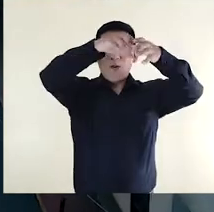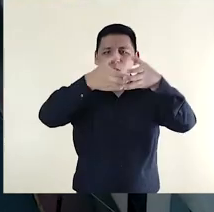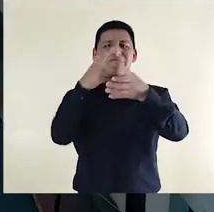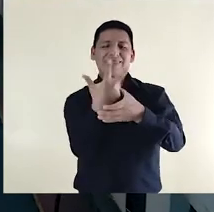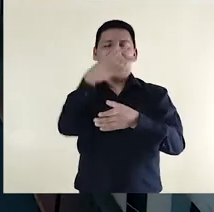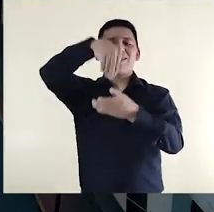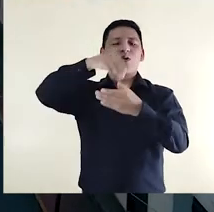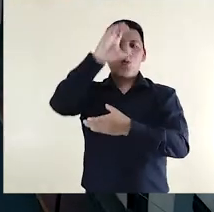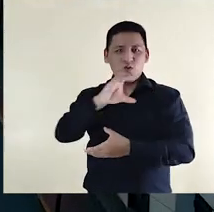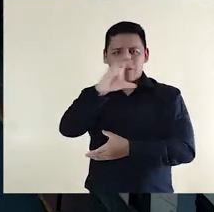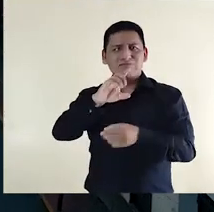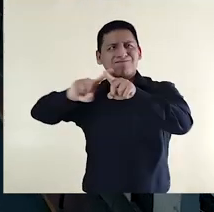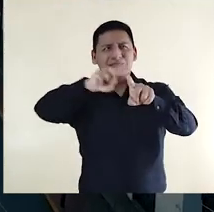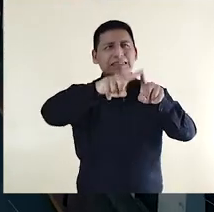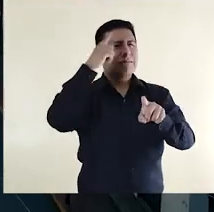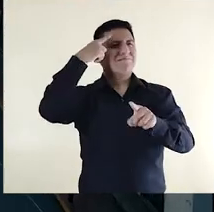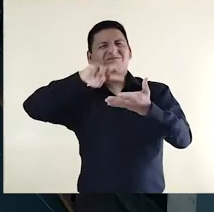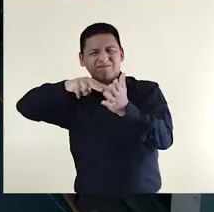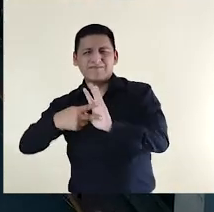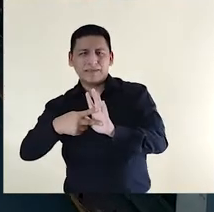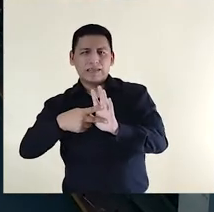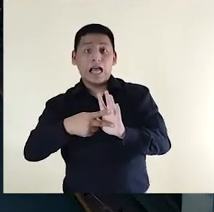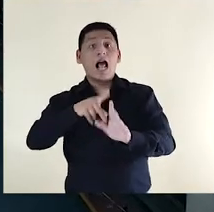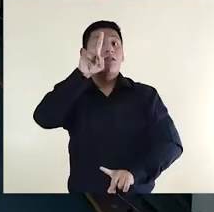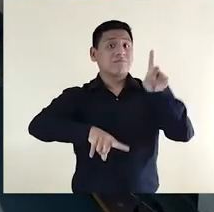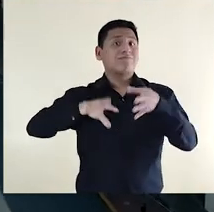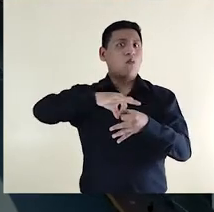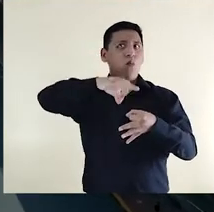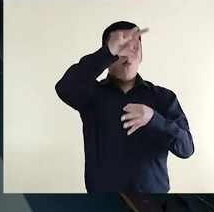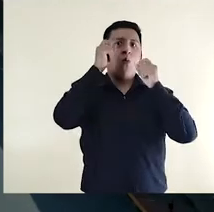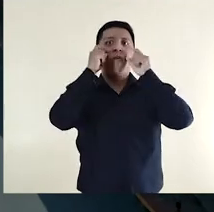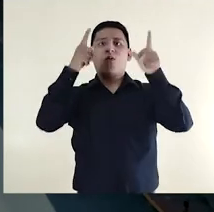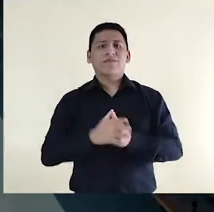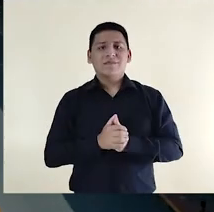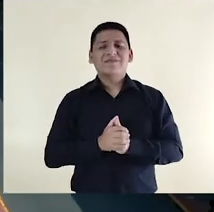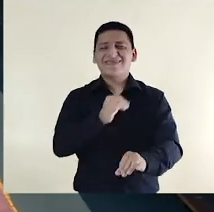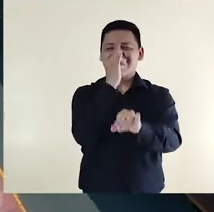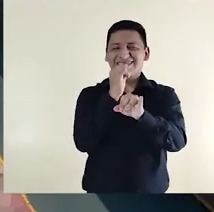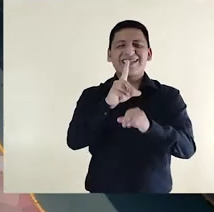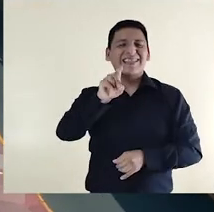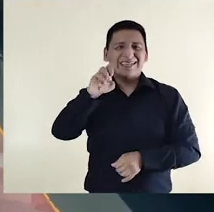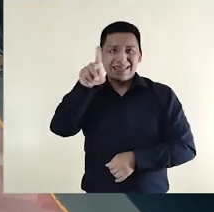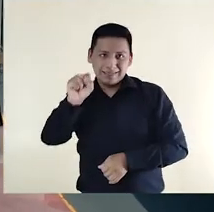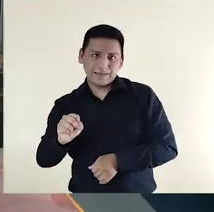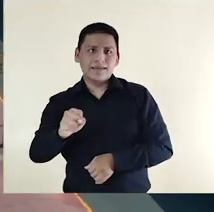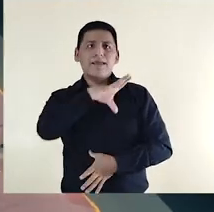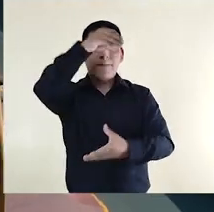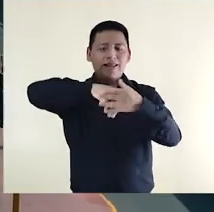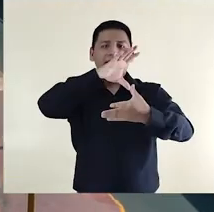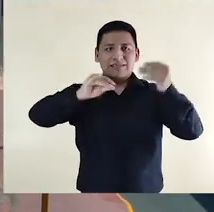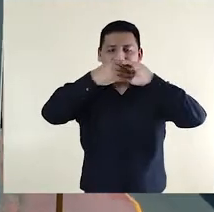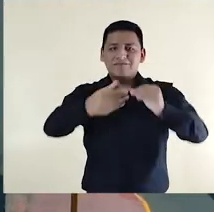una cruz en la parte superior con múltiples interpretaciones de su origen, inclusive algunas sobrenaturales. La Iglesia de las Descalzas